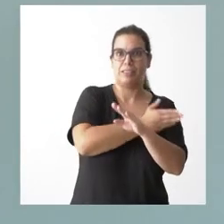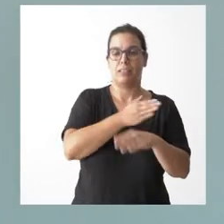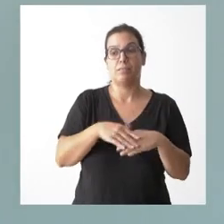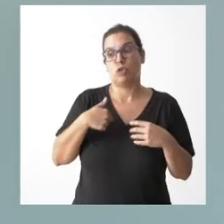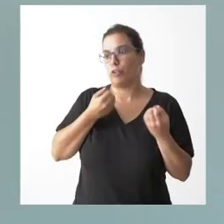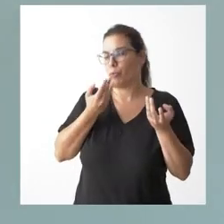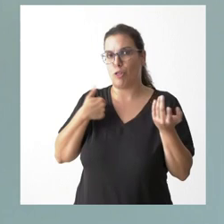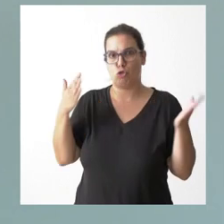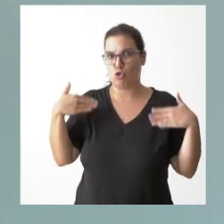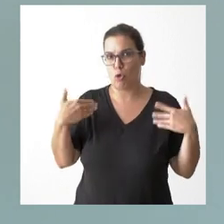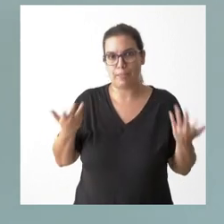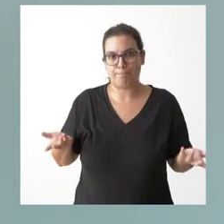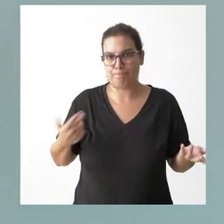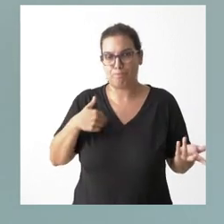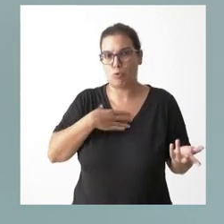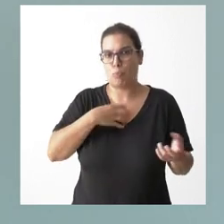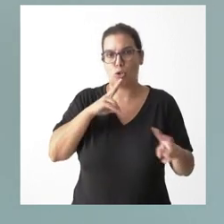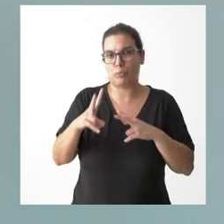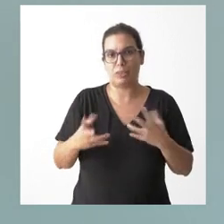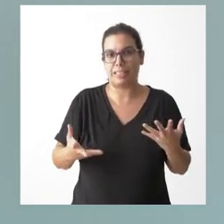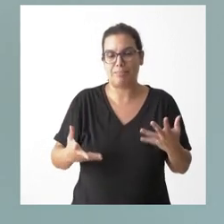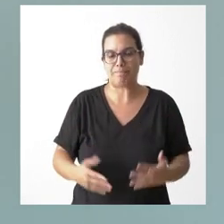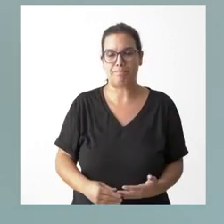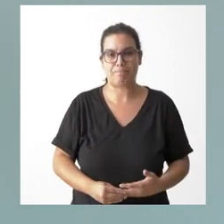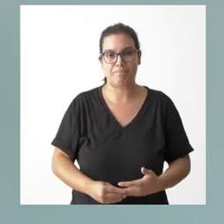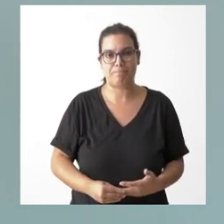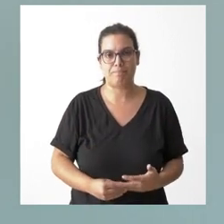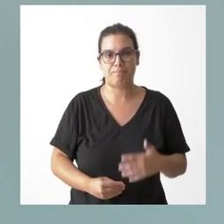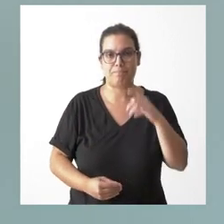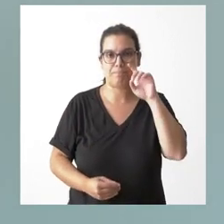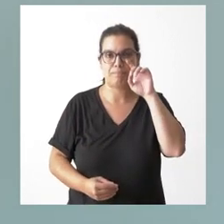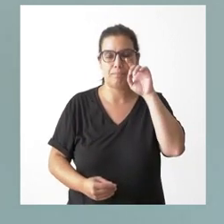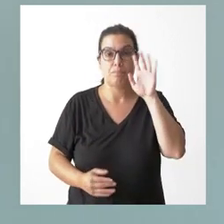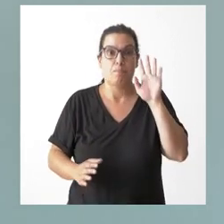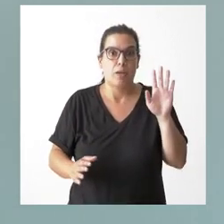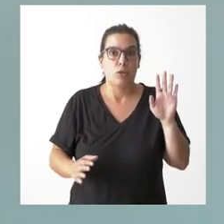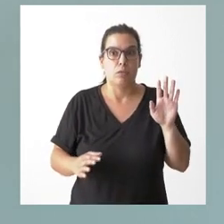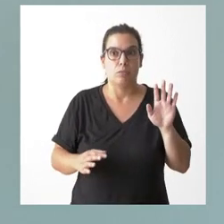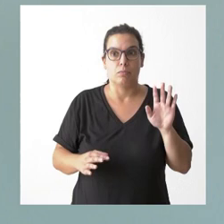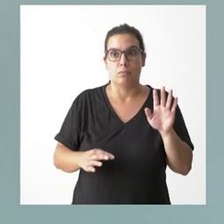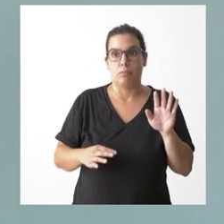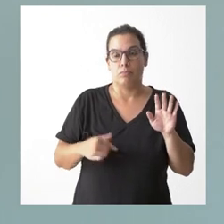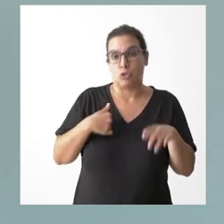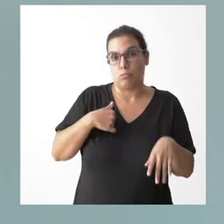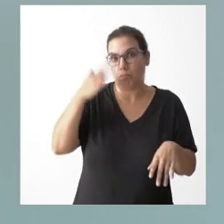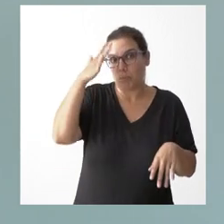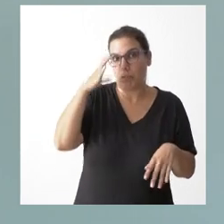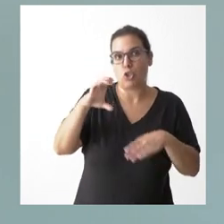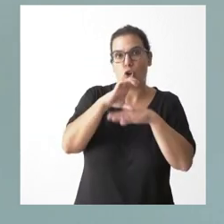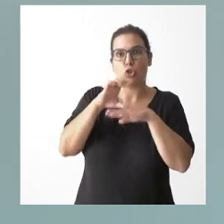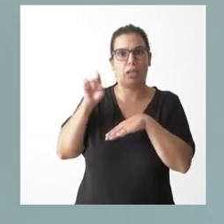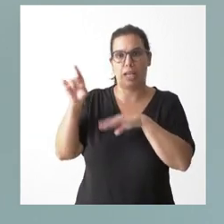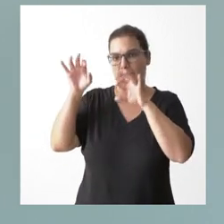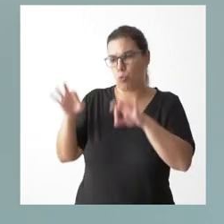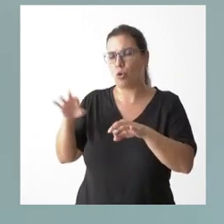dispongo hoy y, por tanto, no se la puedo aportar. Pero estoy convencido que la consejería estará encantado de